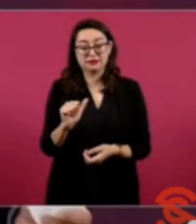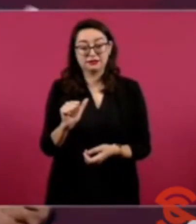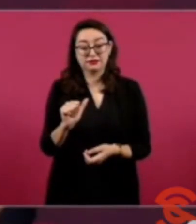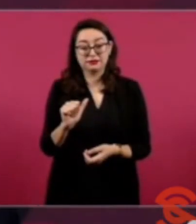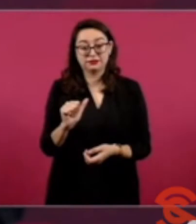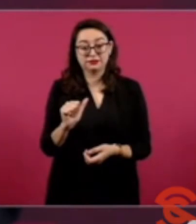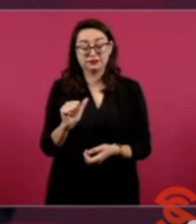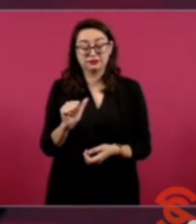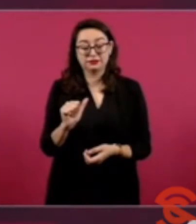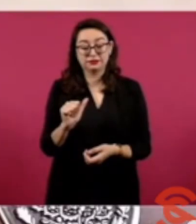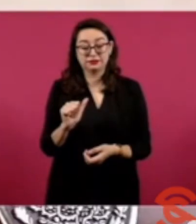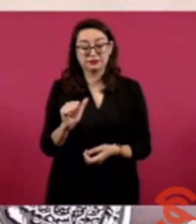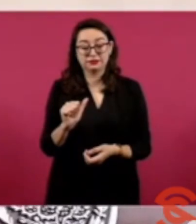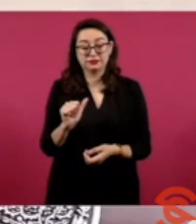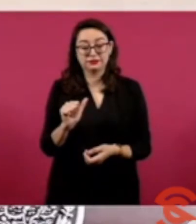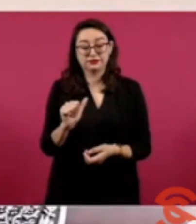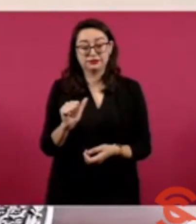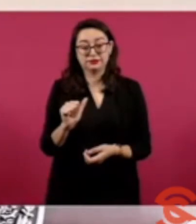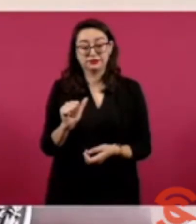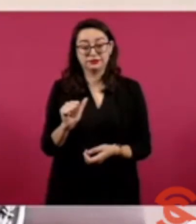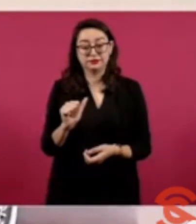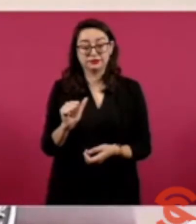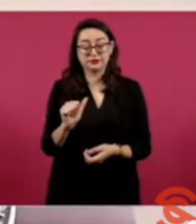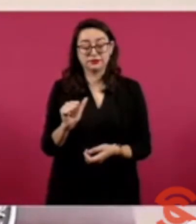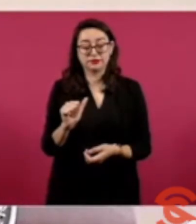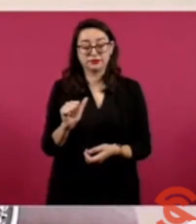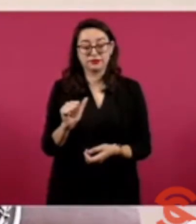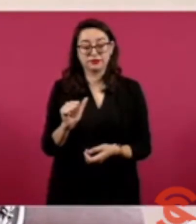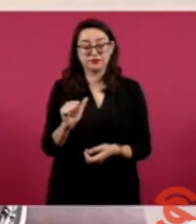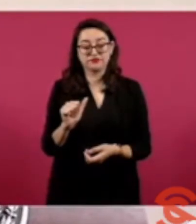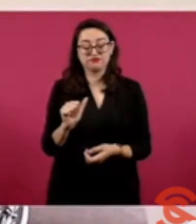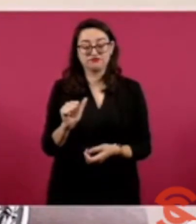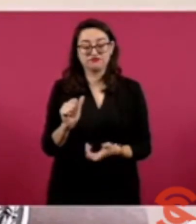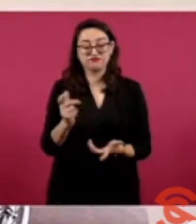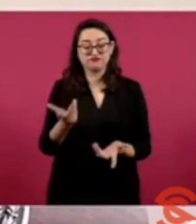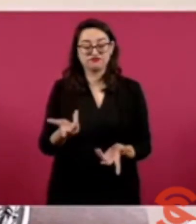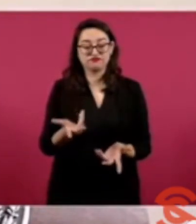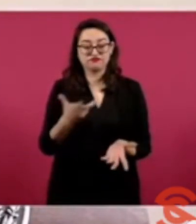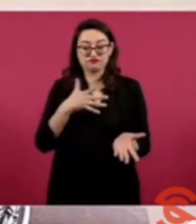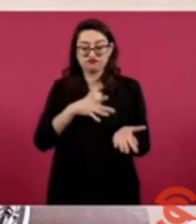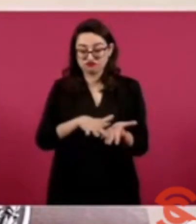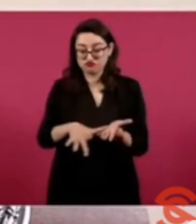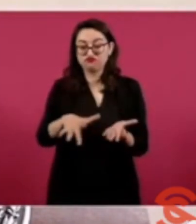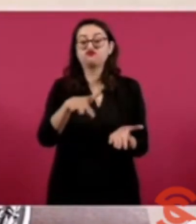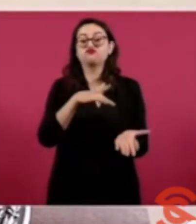expresando su apoyo